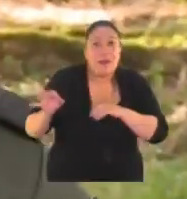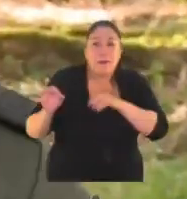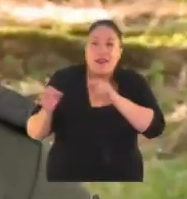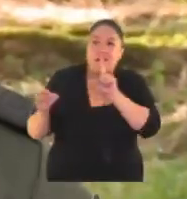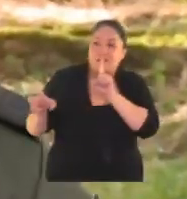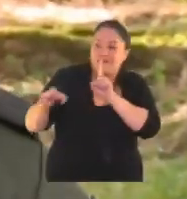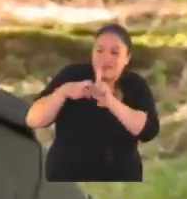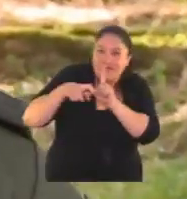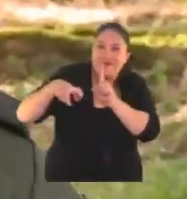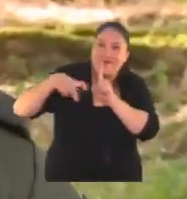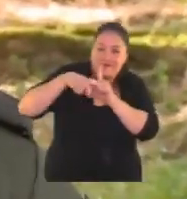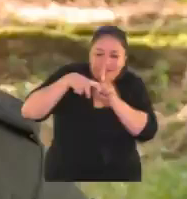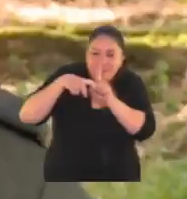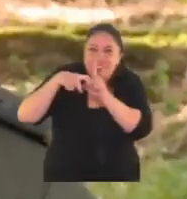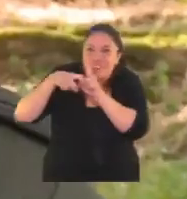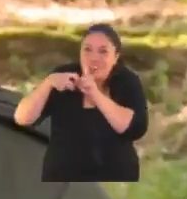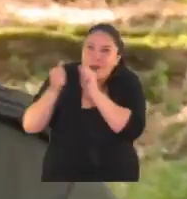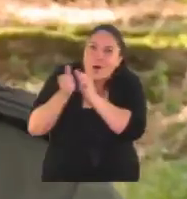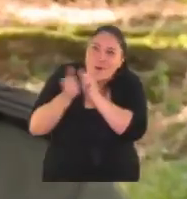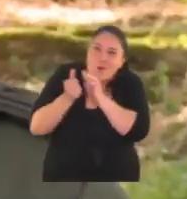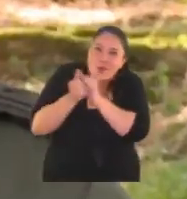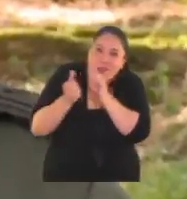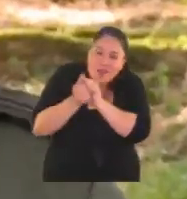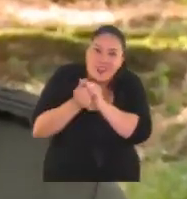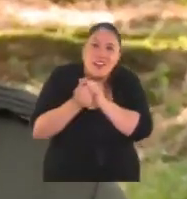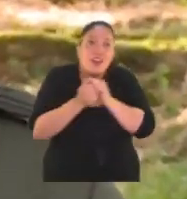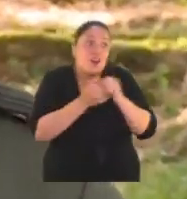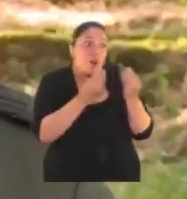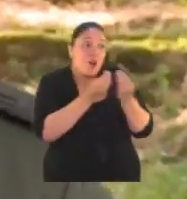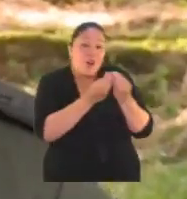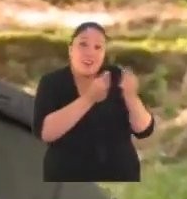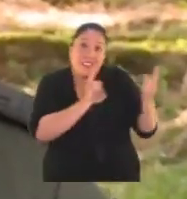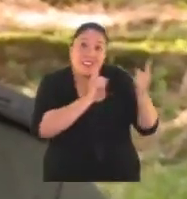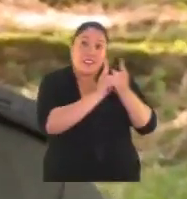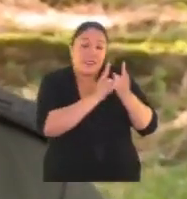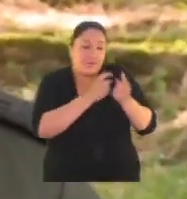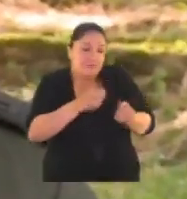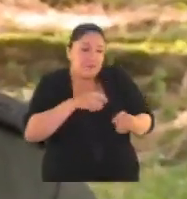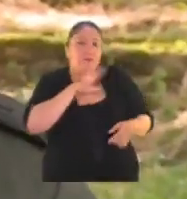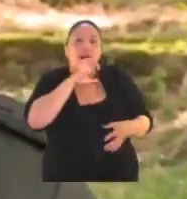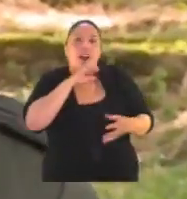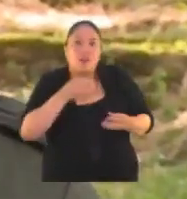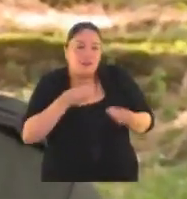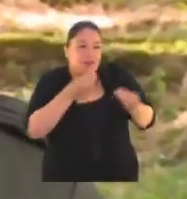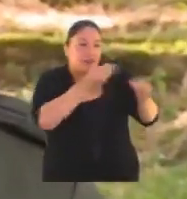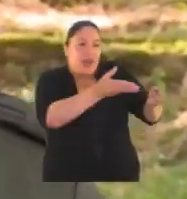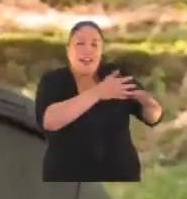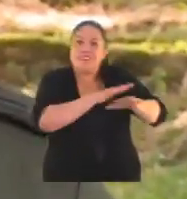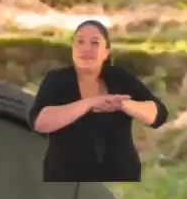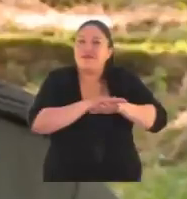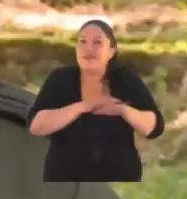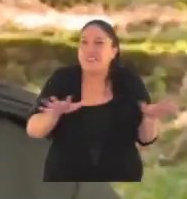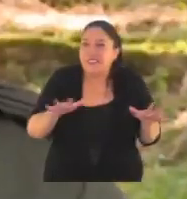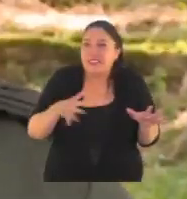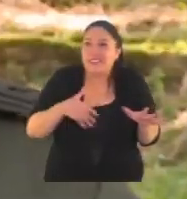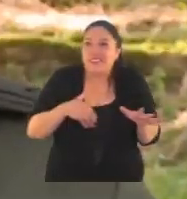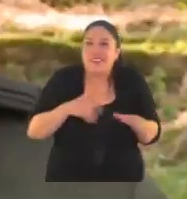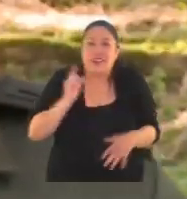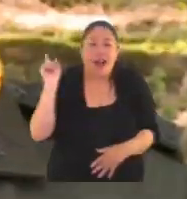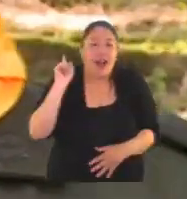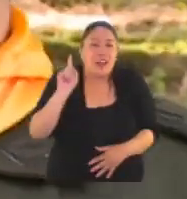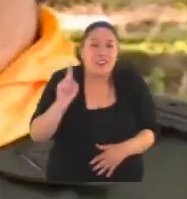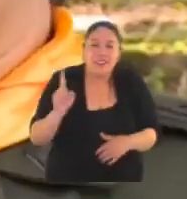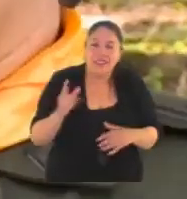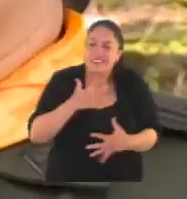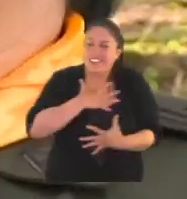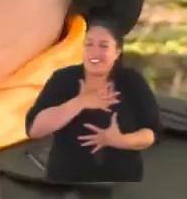a una persona, mi compañero de trabajo, el cual me acompañó y estuvo conmigo. Por eso